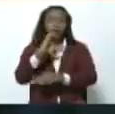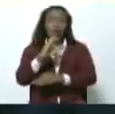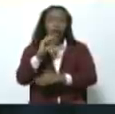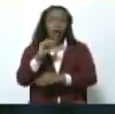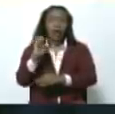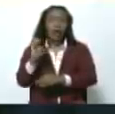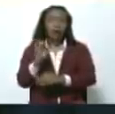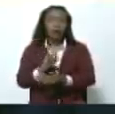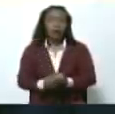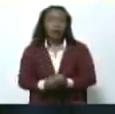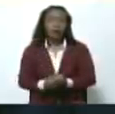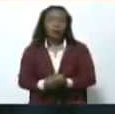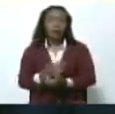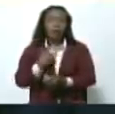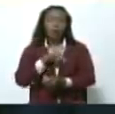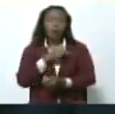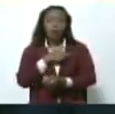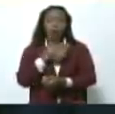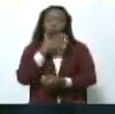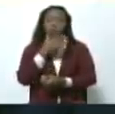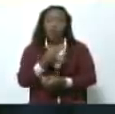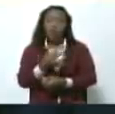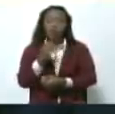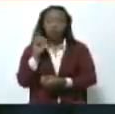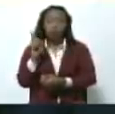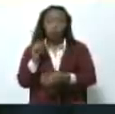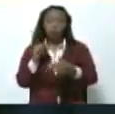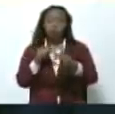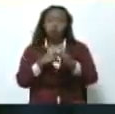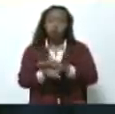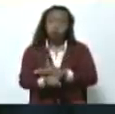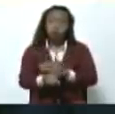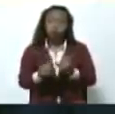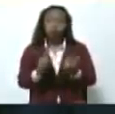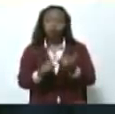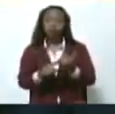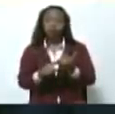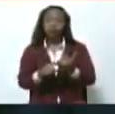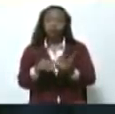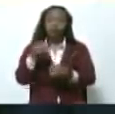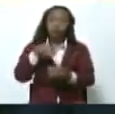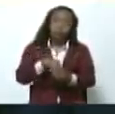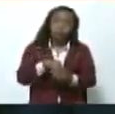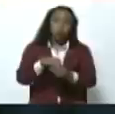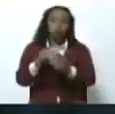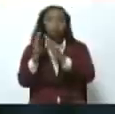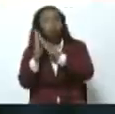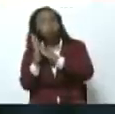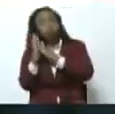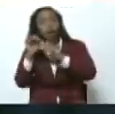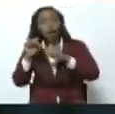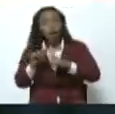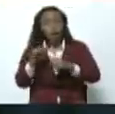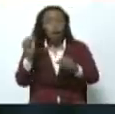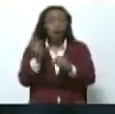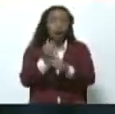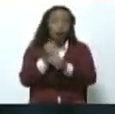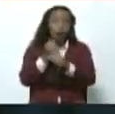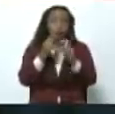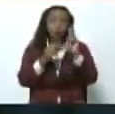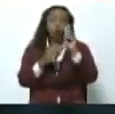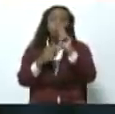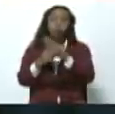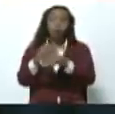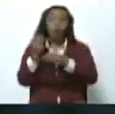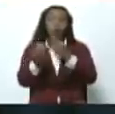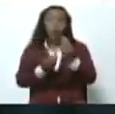Electoral. Y nosotros facilitamos su entrada, su estadía, su trabajo. Hemos visto cómo